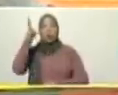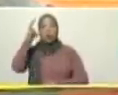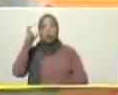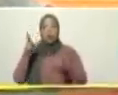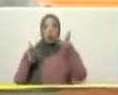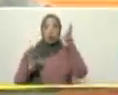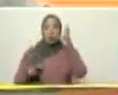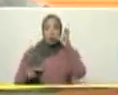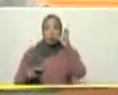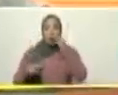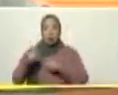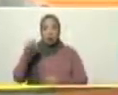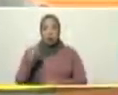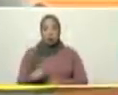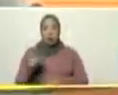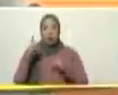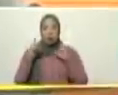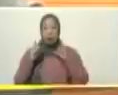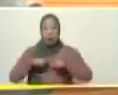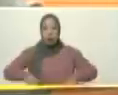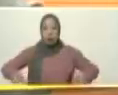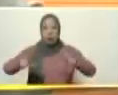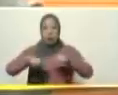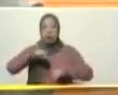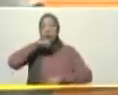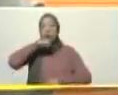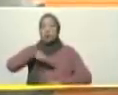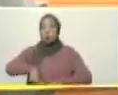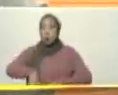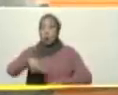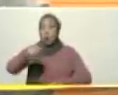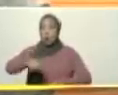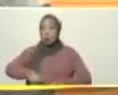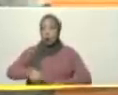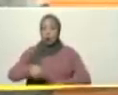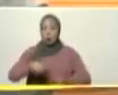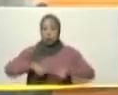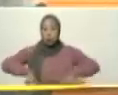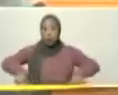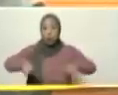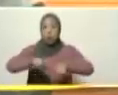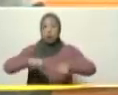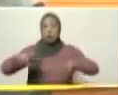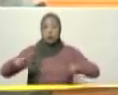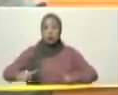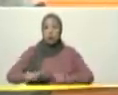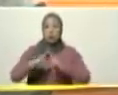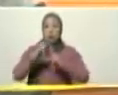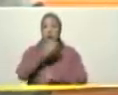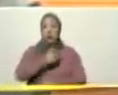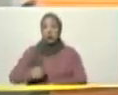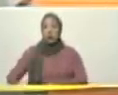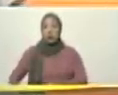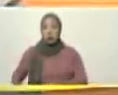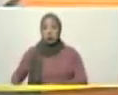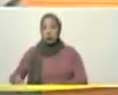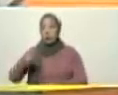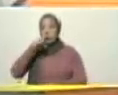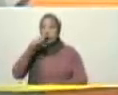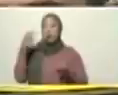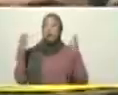un privilegio estar en este recinto que tiene tanta historia viva y estar además con uno de los protagonistas, que ese día